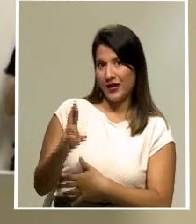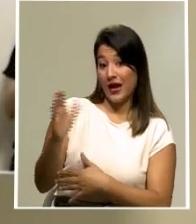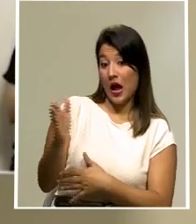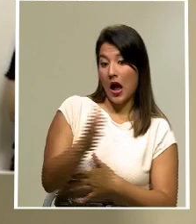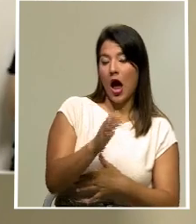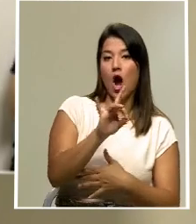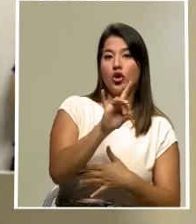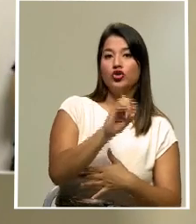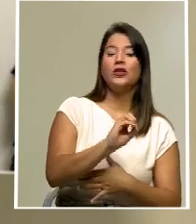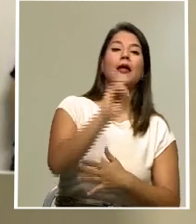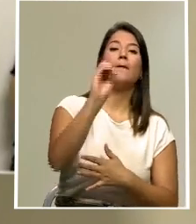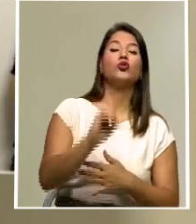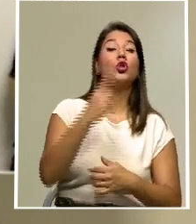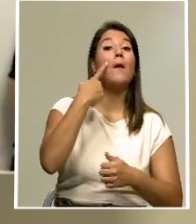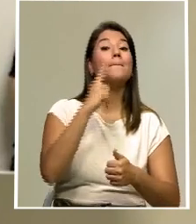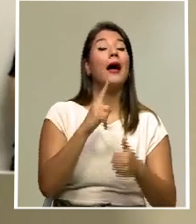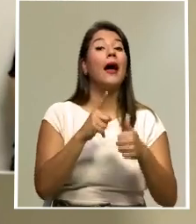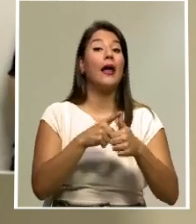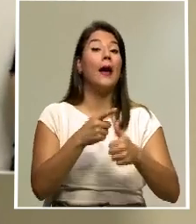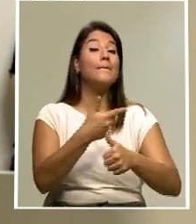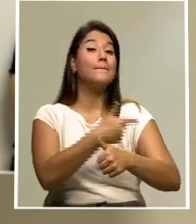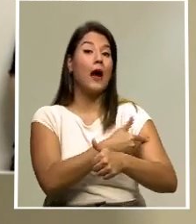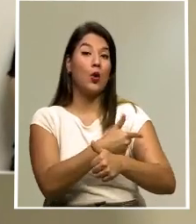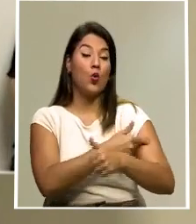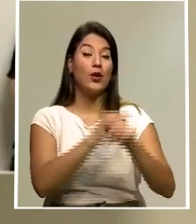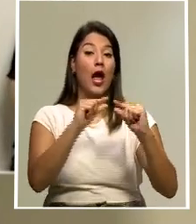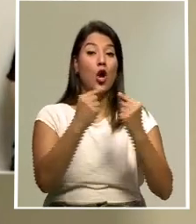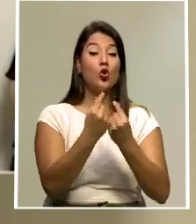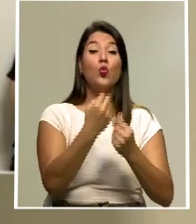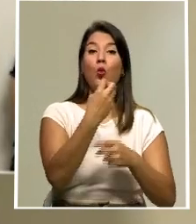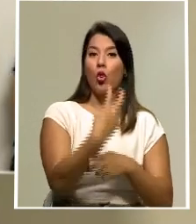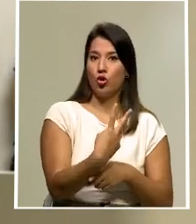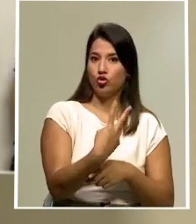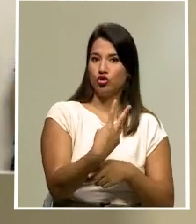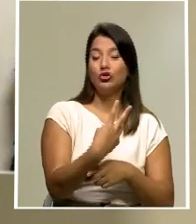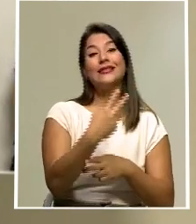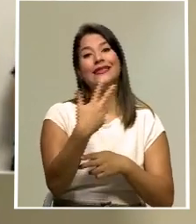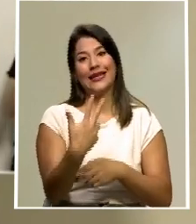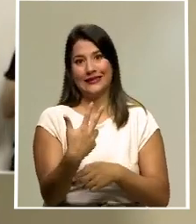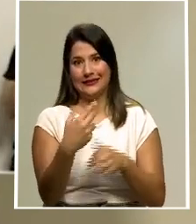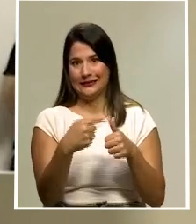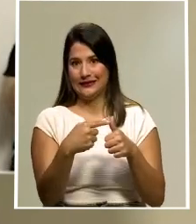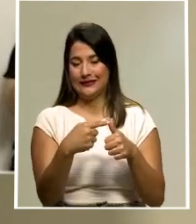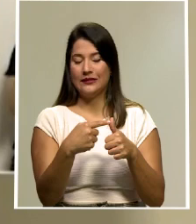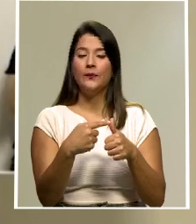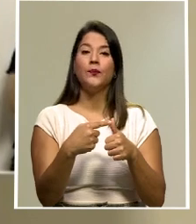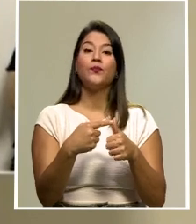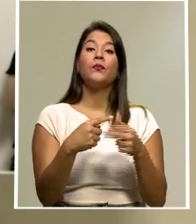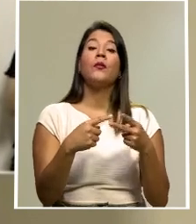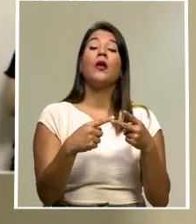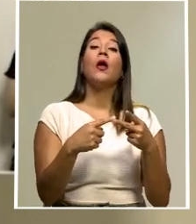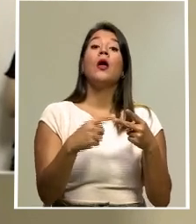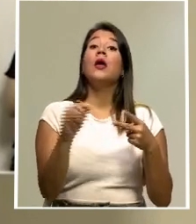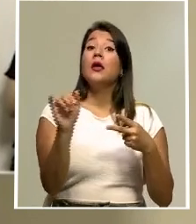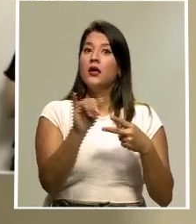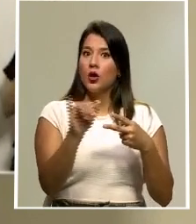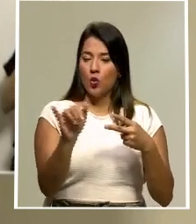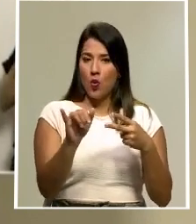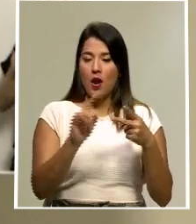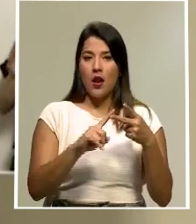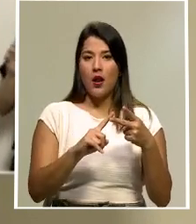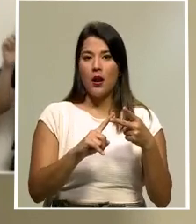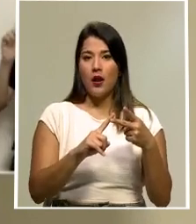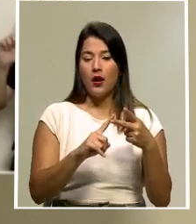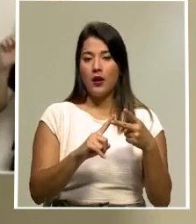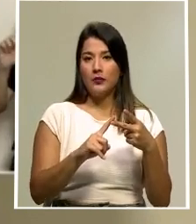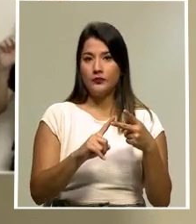serán destinadas para vacunar al grupo 2 y 3, así como los casos restantes, o sea,